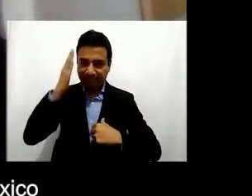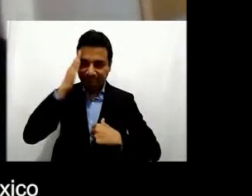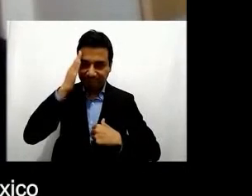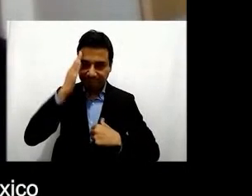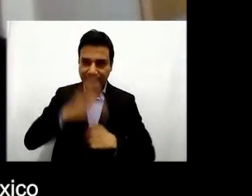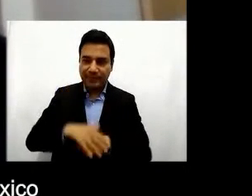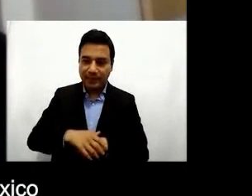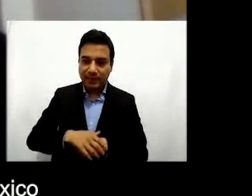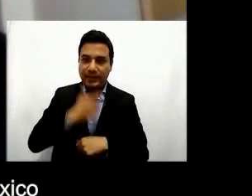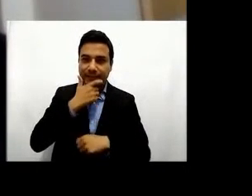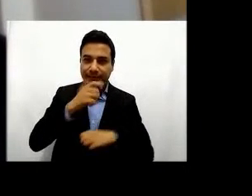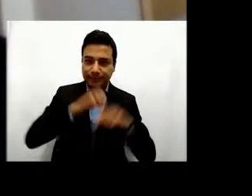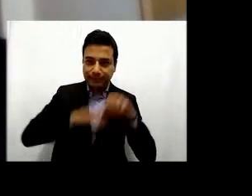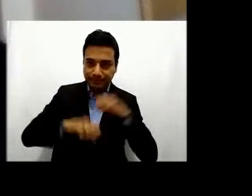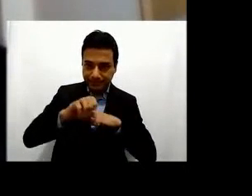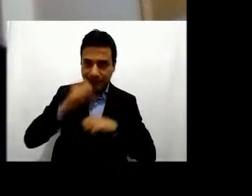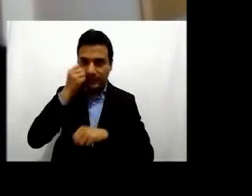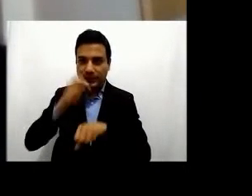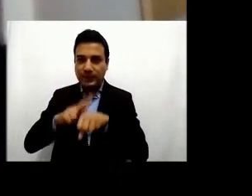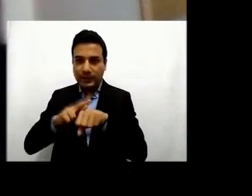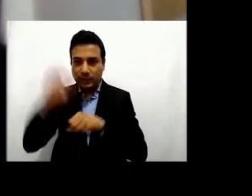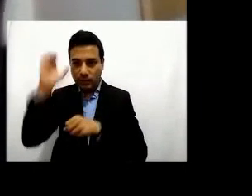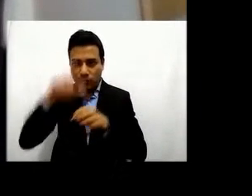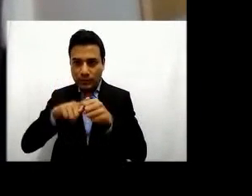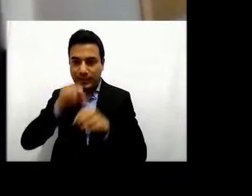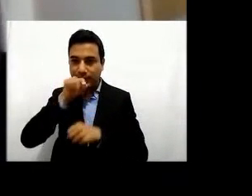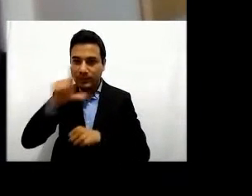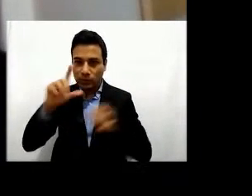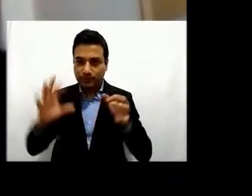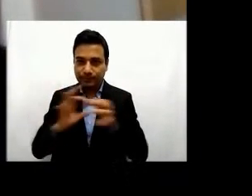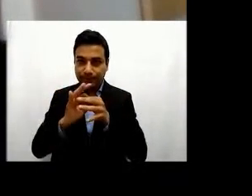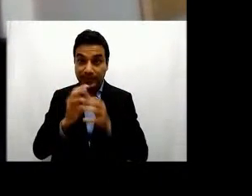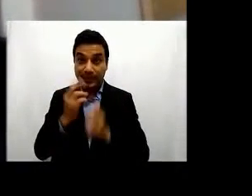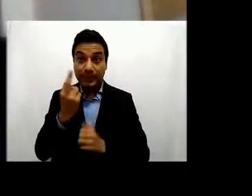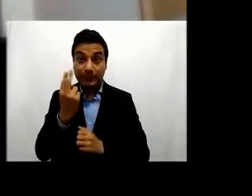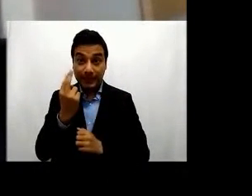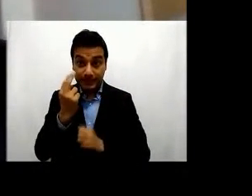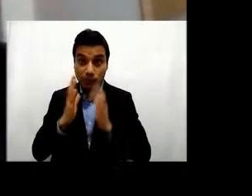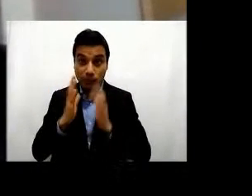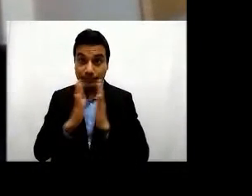Jalisco en colaboración con 25 participantes